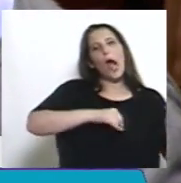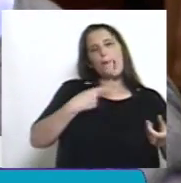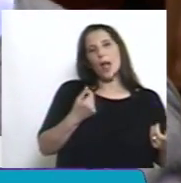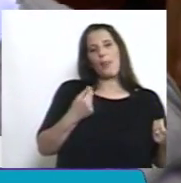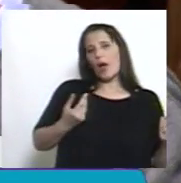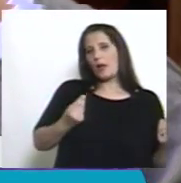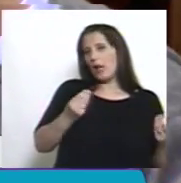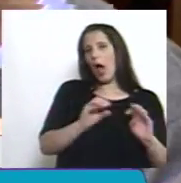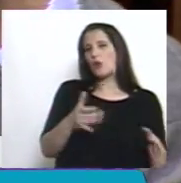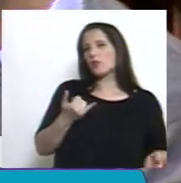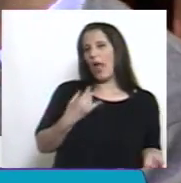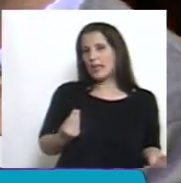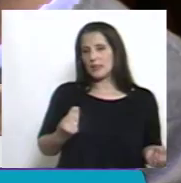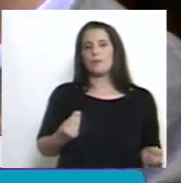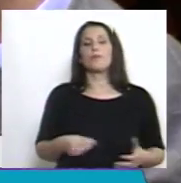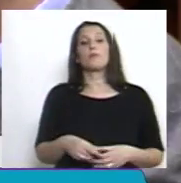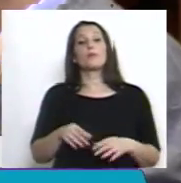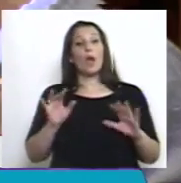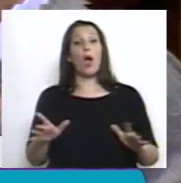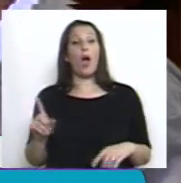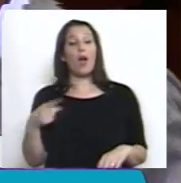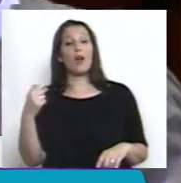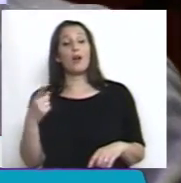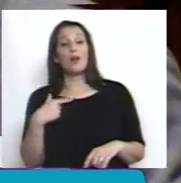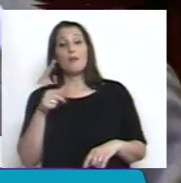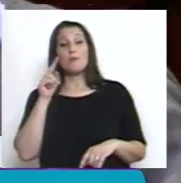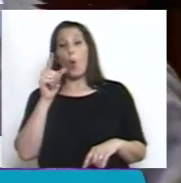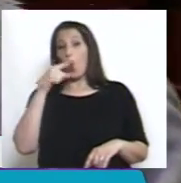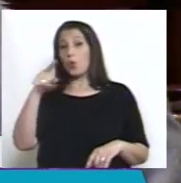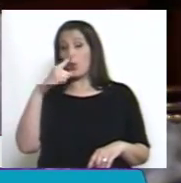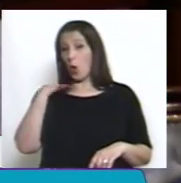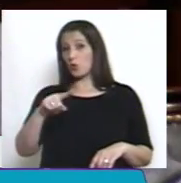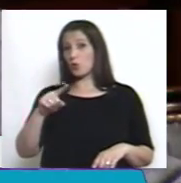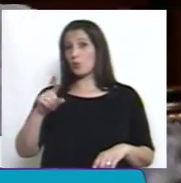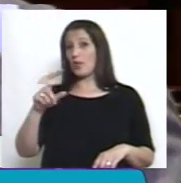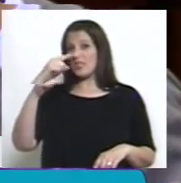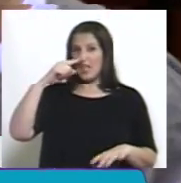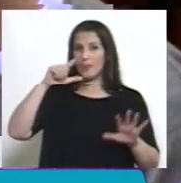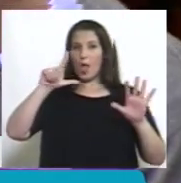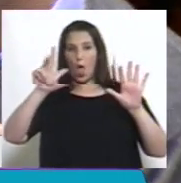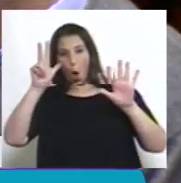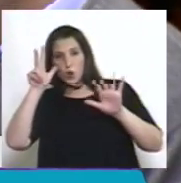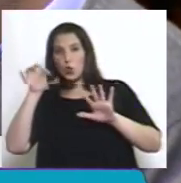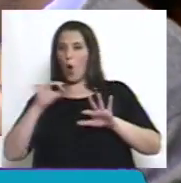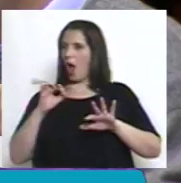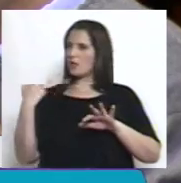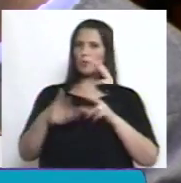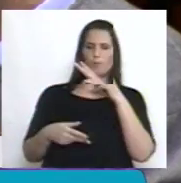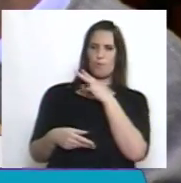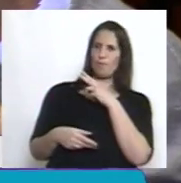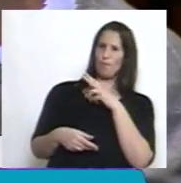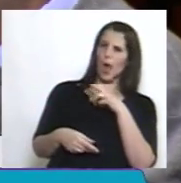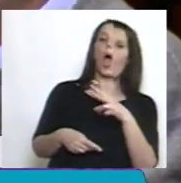dinero. Es decir, que tenemos cuando uno mira los últimos 7, 8 años, tenemos